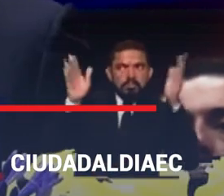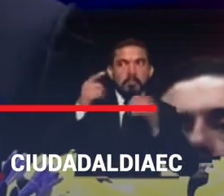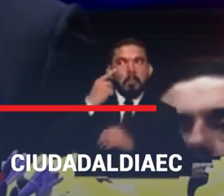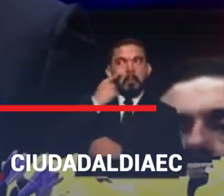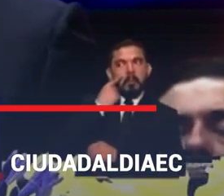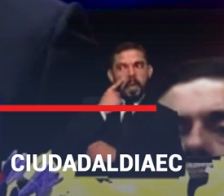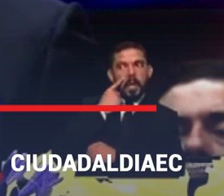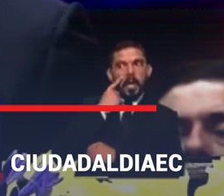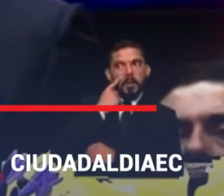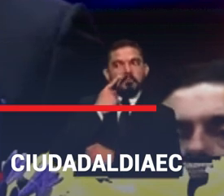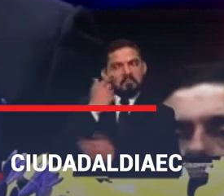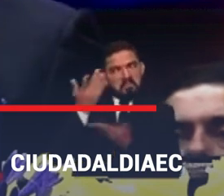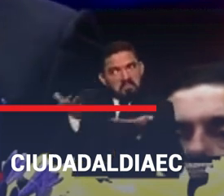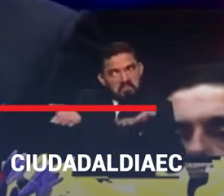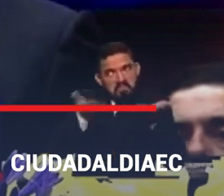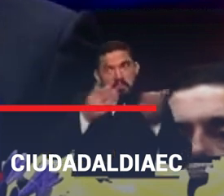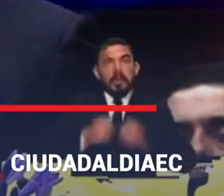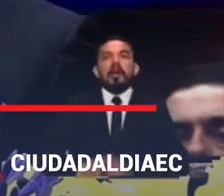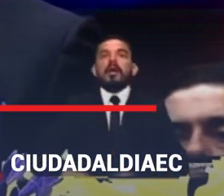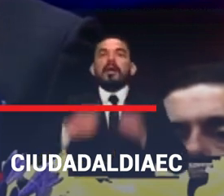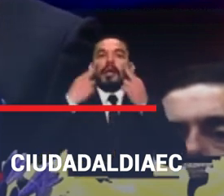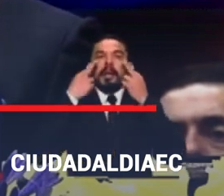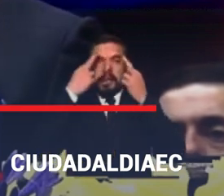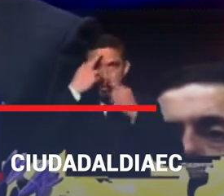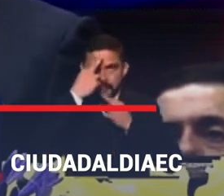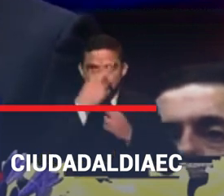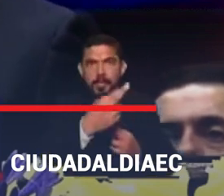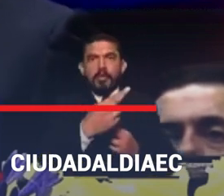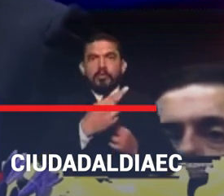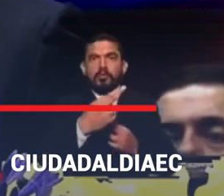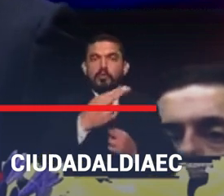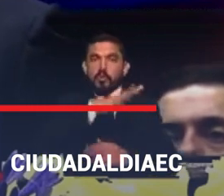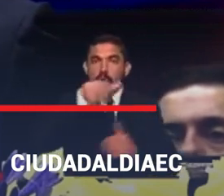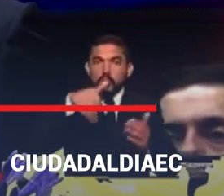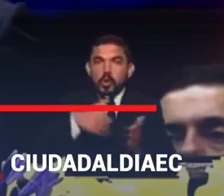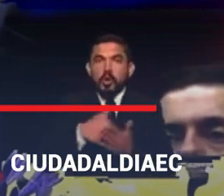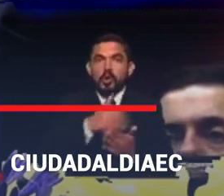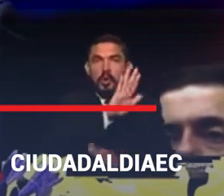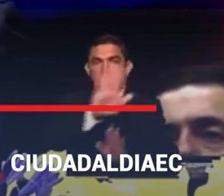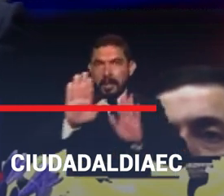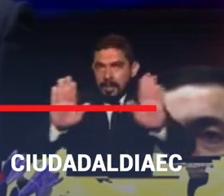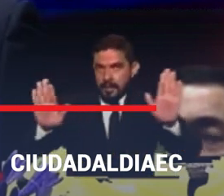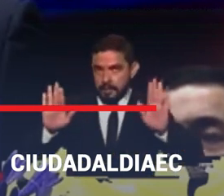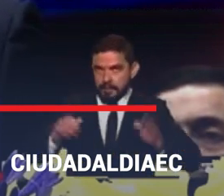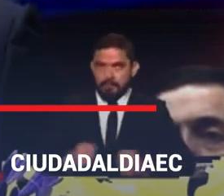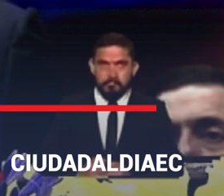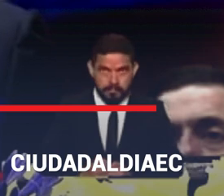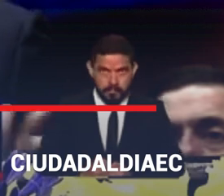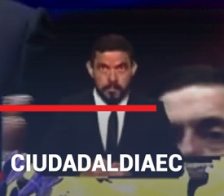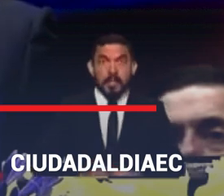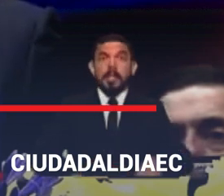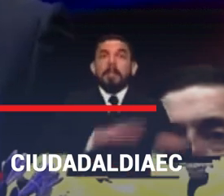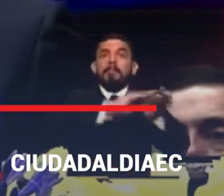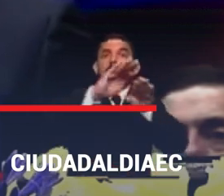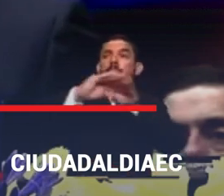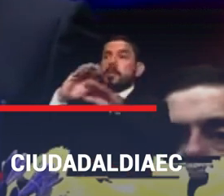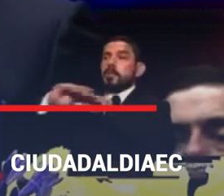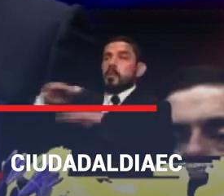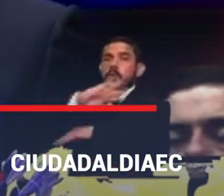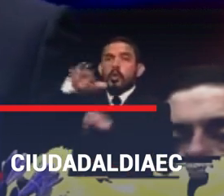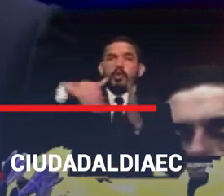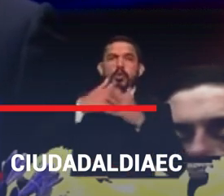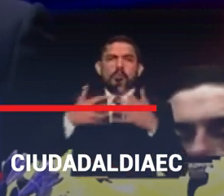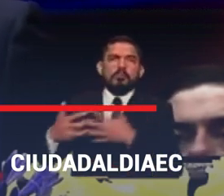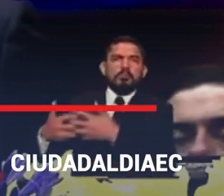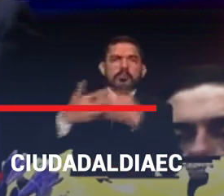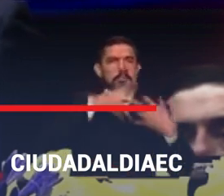pueda representar. Mi respeto y consideración a todos y cada uno de ellos. Los invito a todos a trabajar